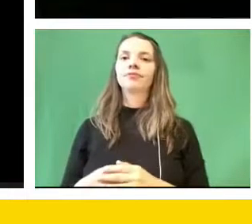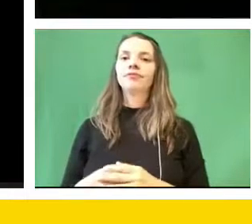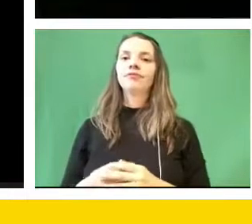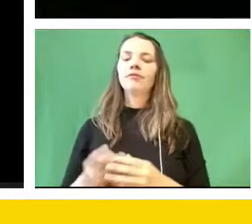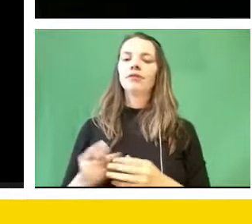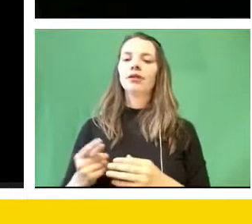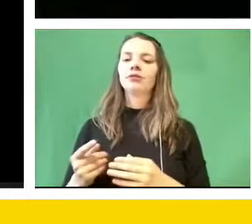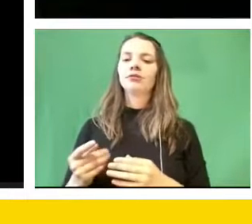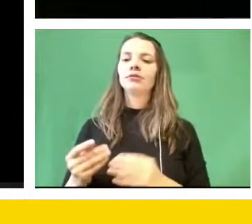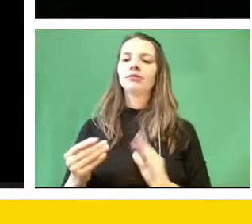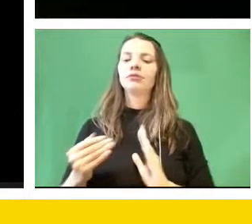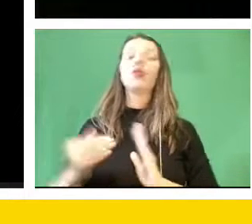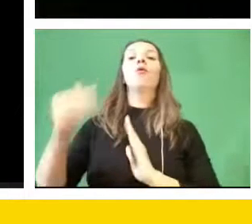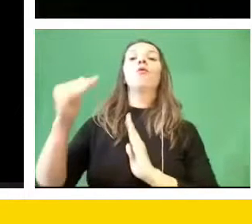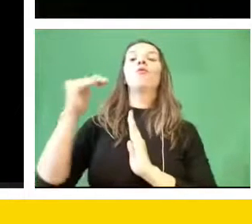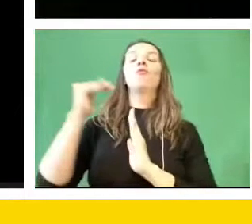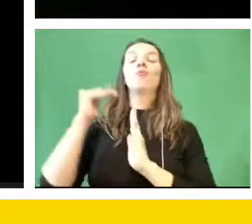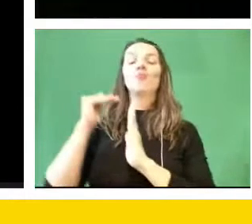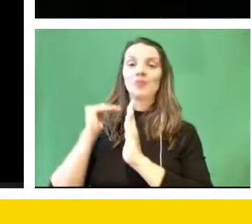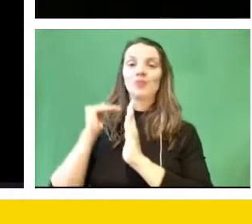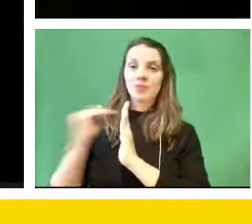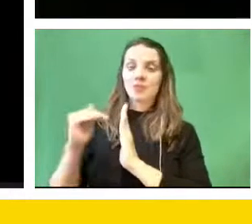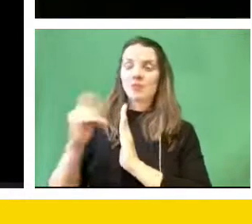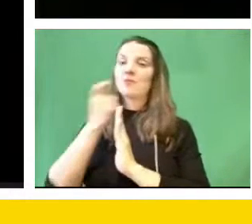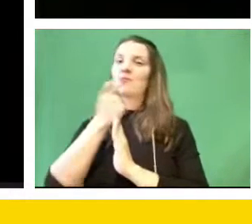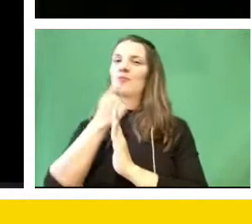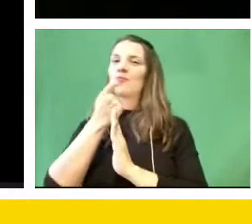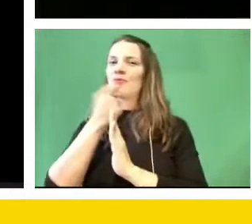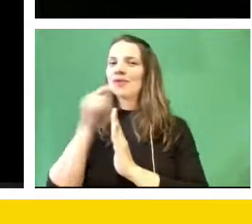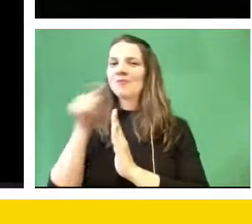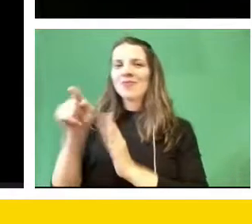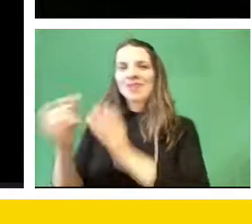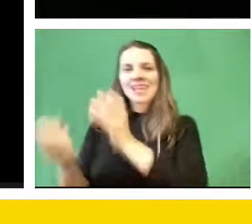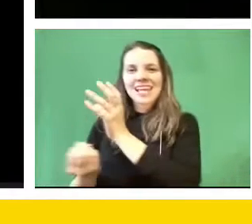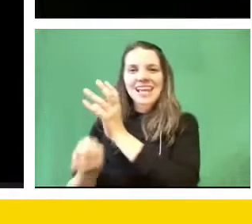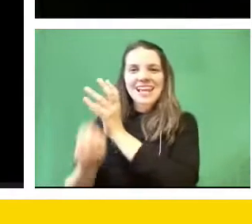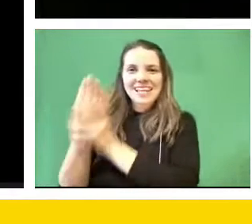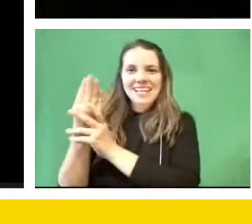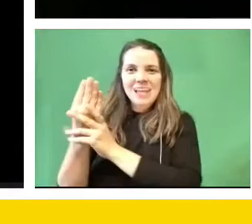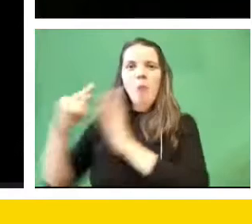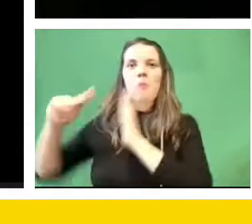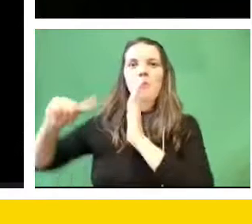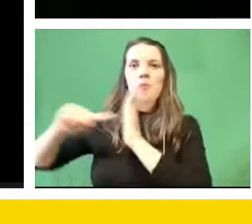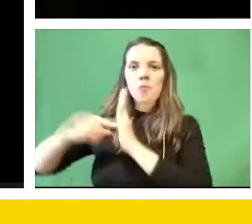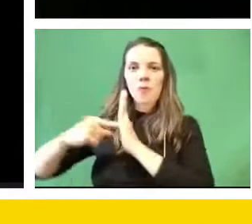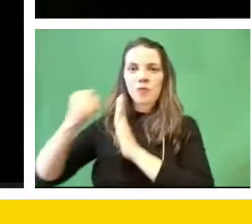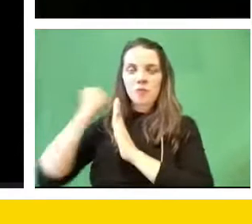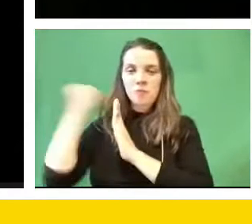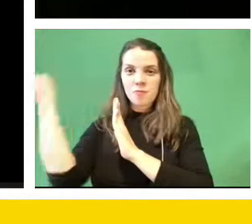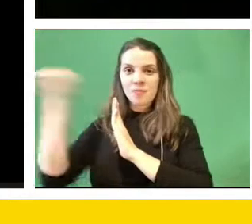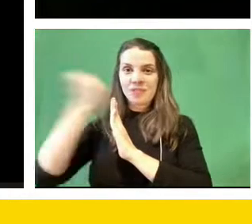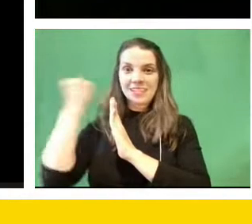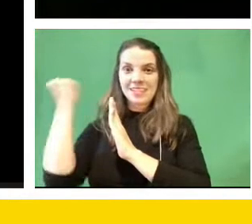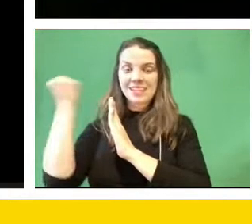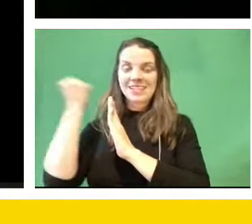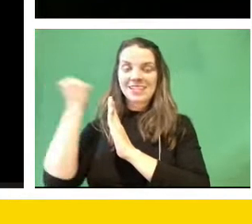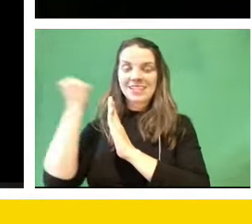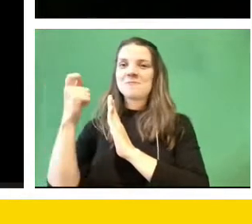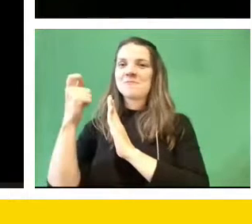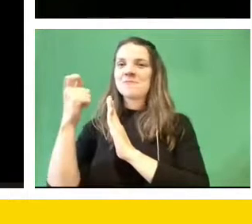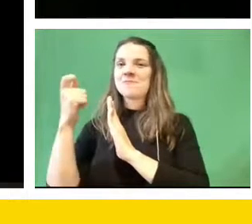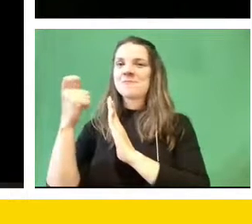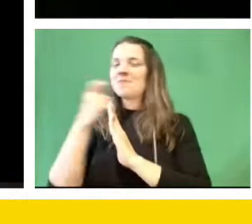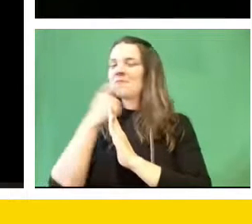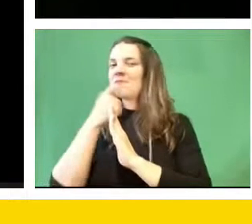ser piso de una estrategia por el diseño participado con sus usuarios. De hecho, ese es uno de los temas que ahorita está de moda en el diseño, que es el